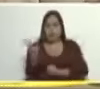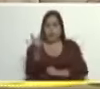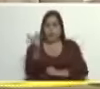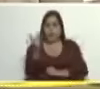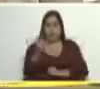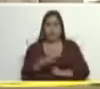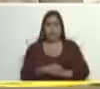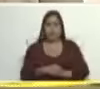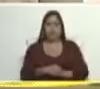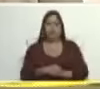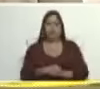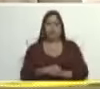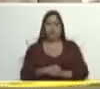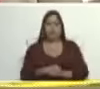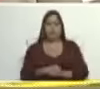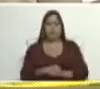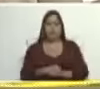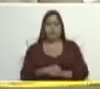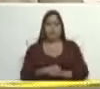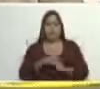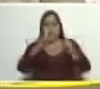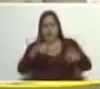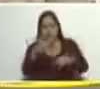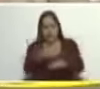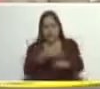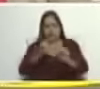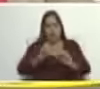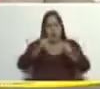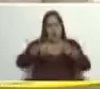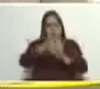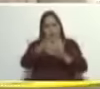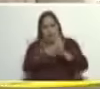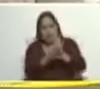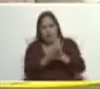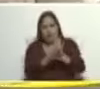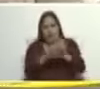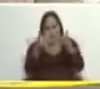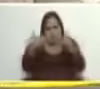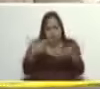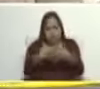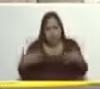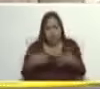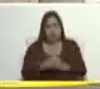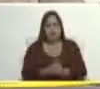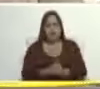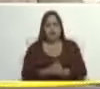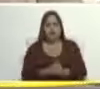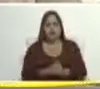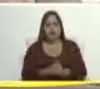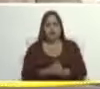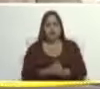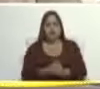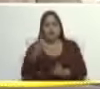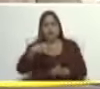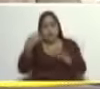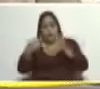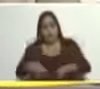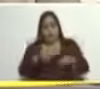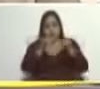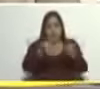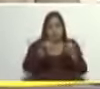lugar, el preámbulo de la Constitución reafirma a sí